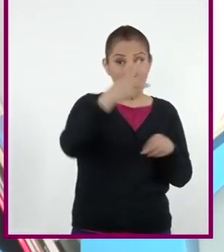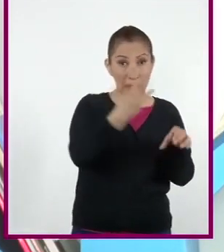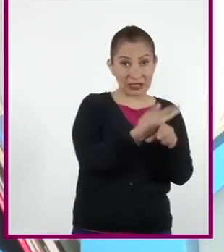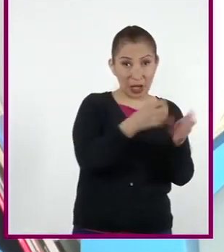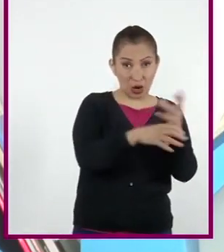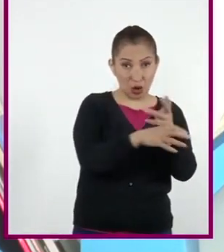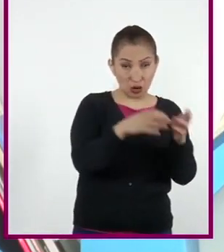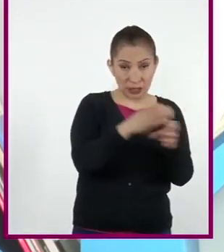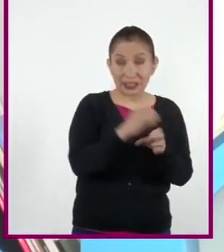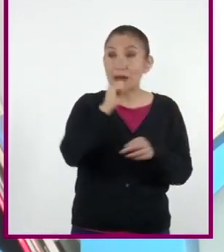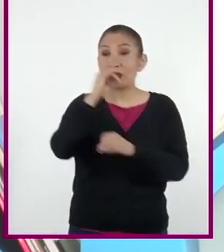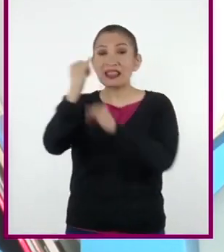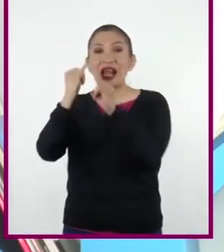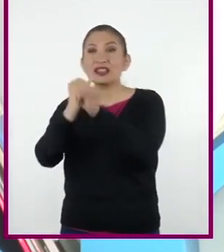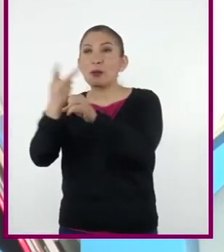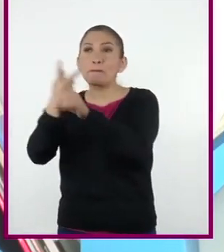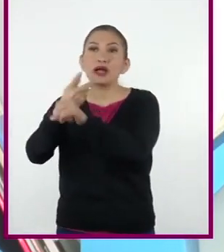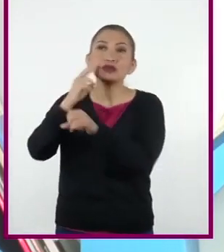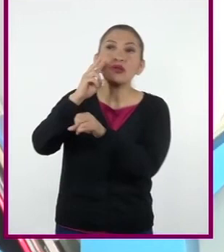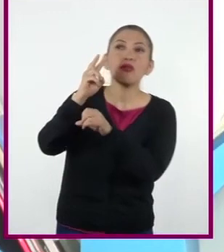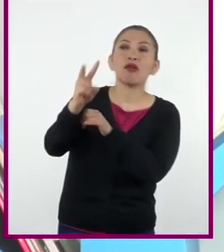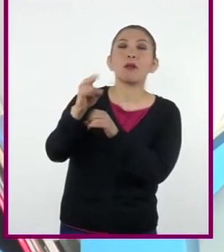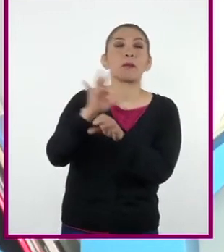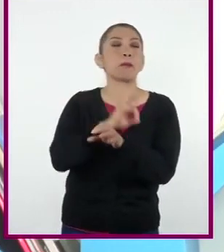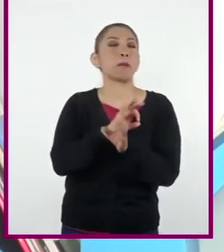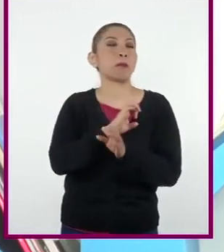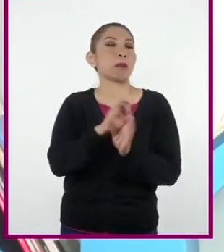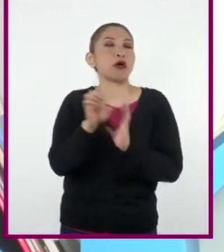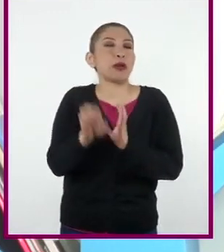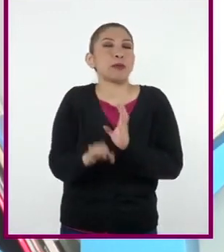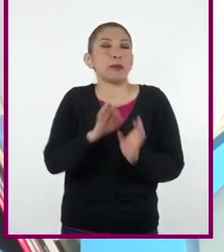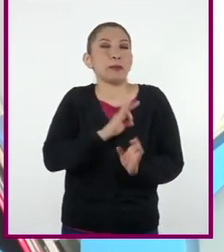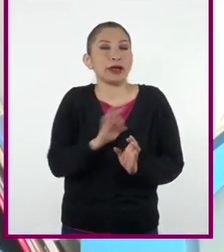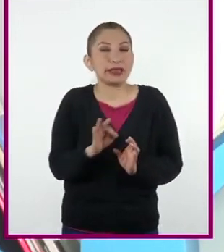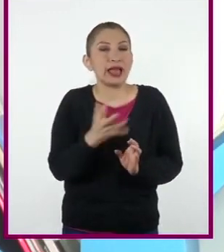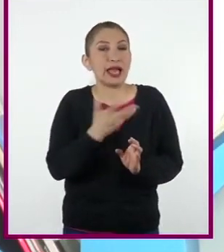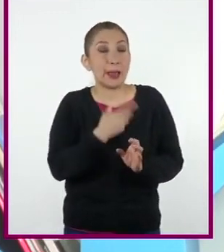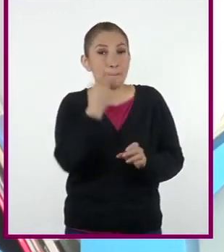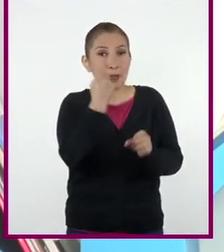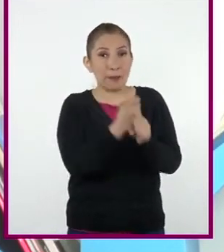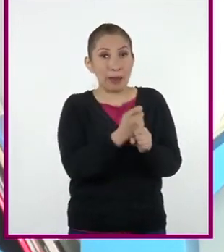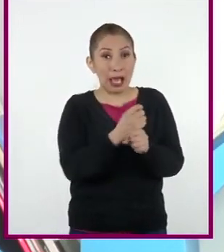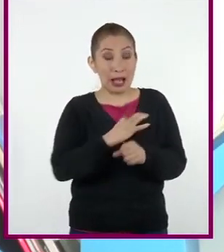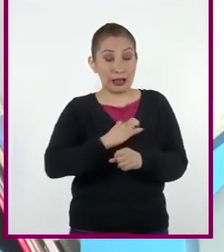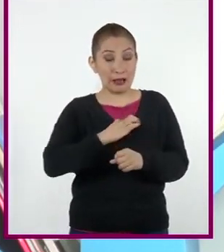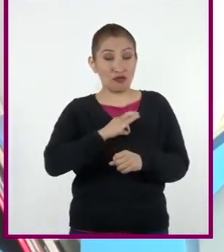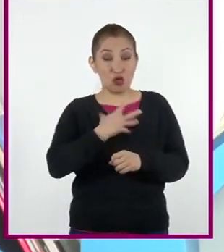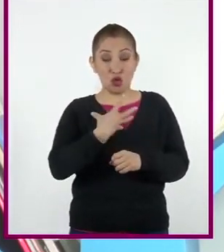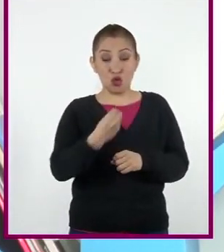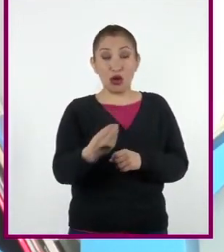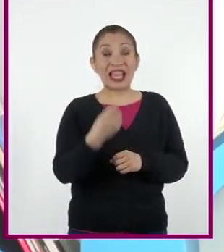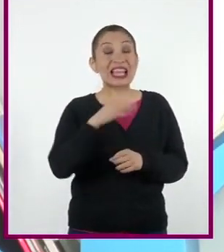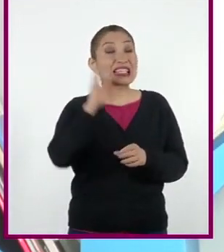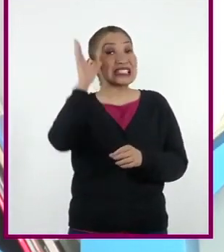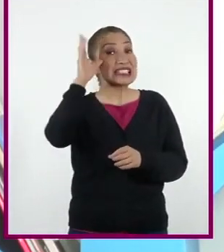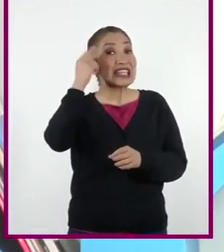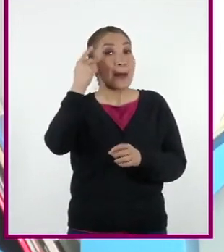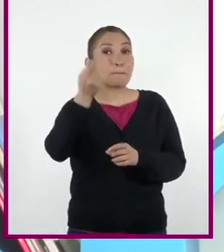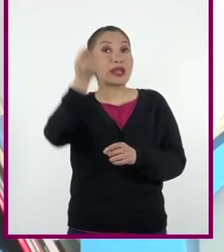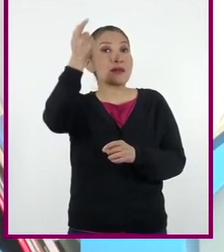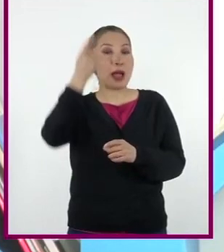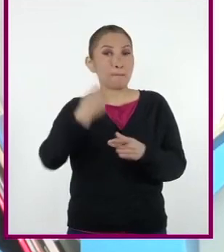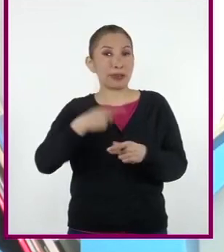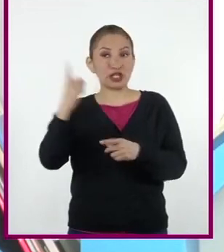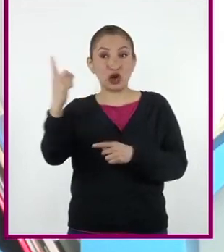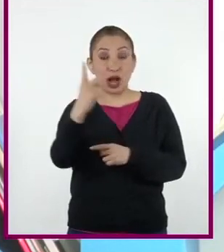e internacionales, dentro de los que podemos resaltar, tenemos el primer infectado en China, el día